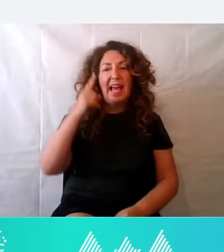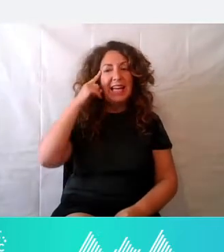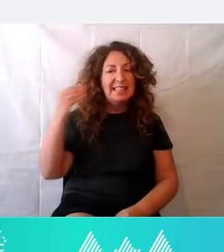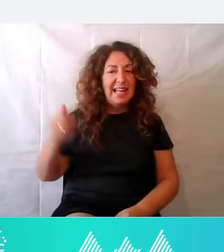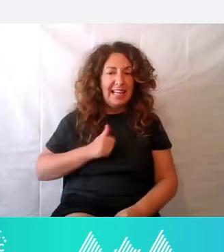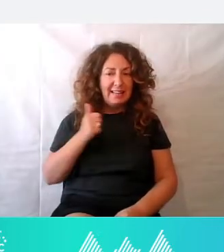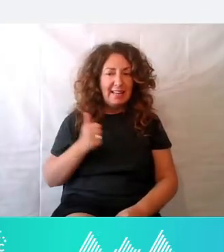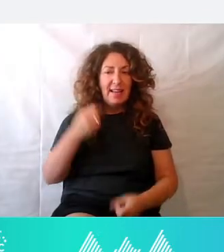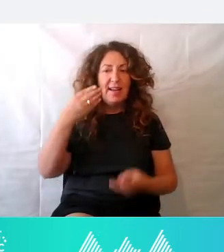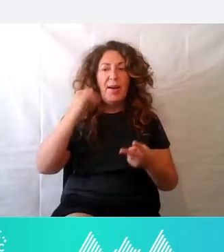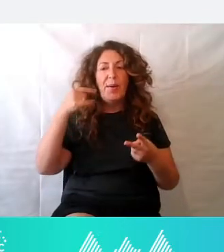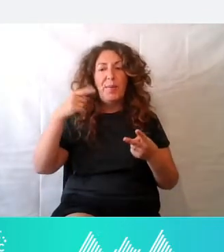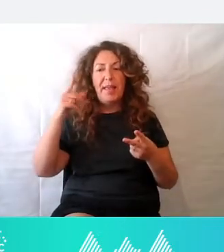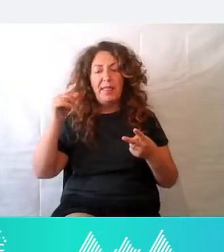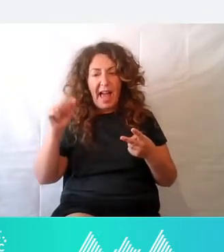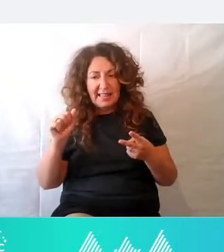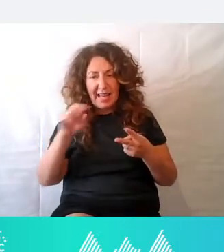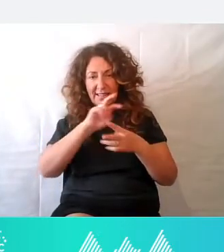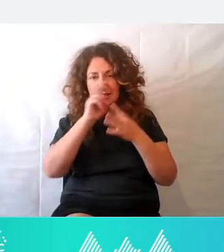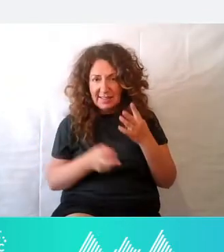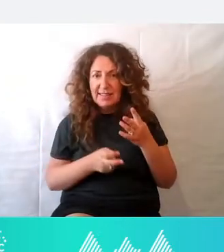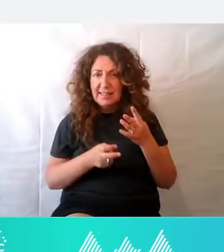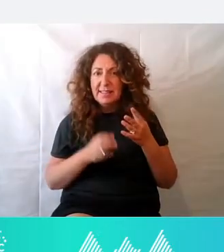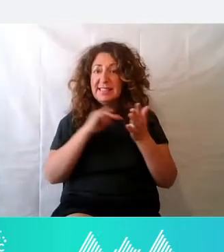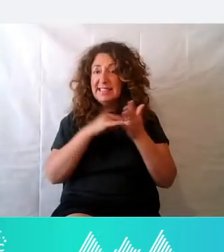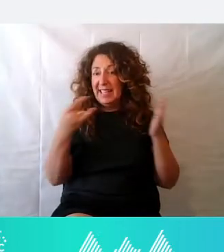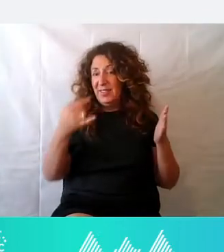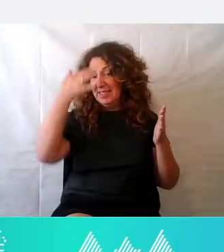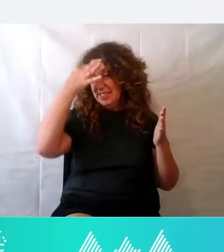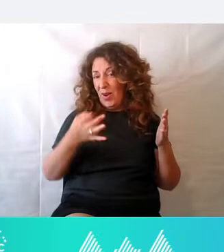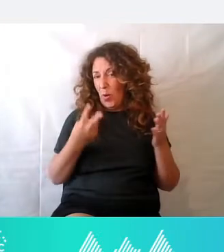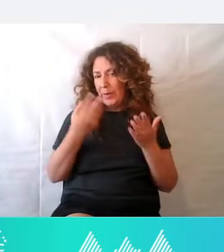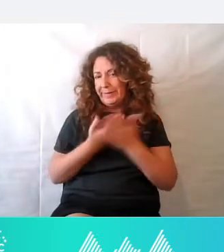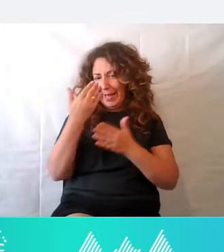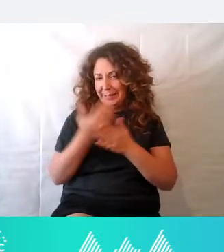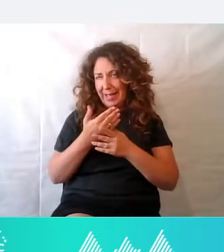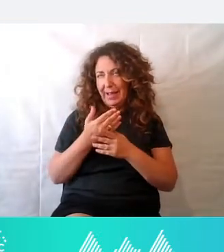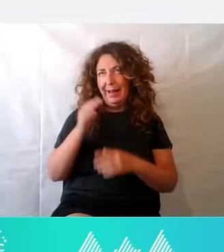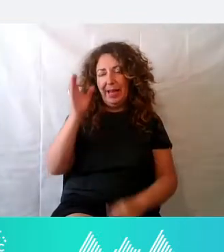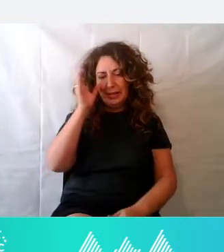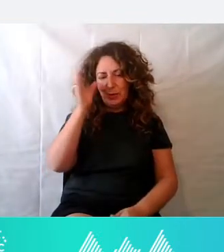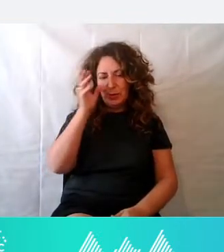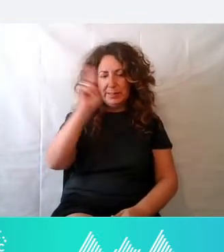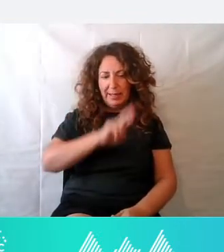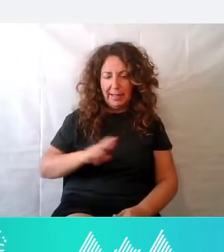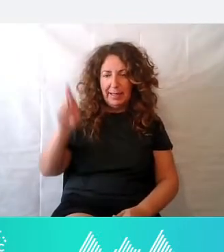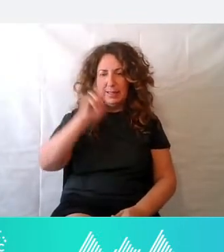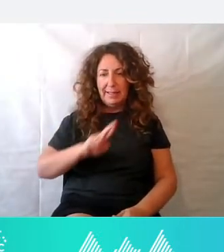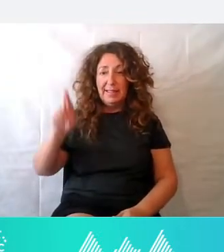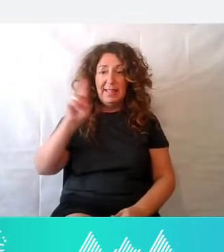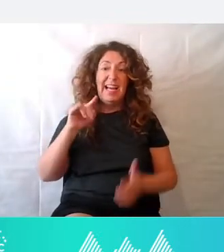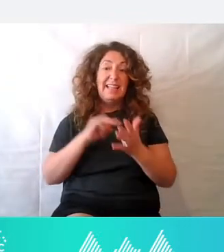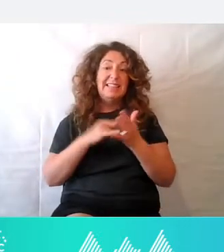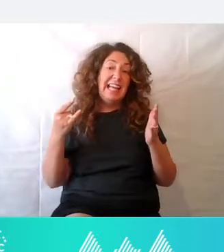tecnologías que a nadie se nos escapa que supongo que habéis oído durante estos tres días mil veces que son el futuro y si es el futuro